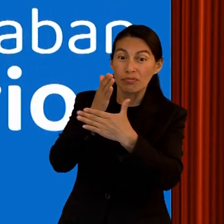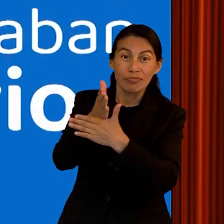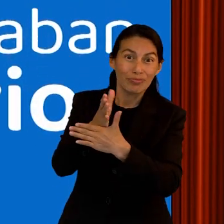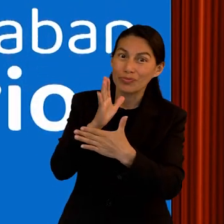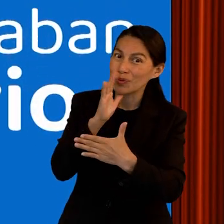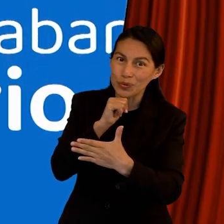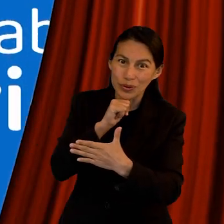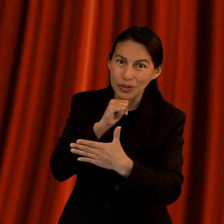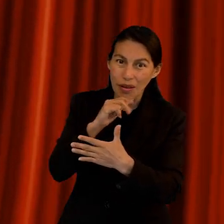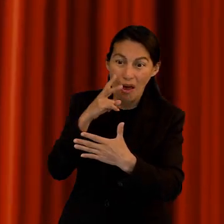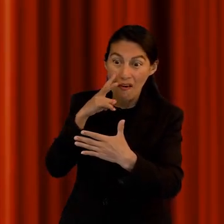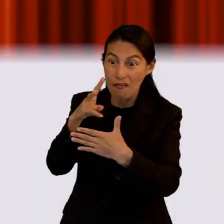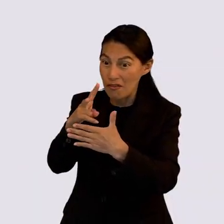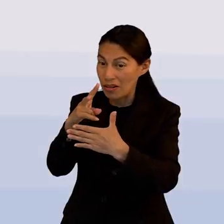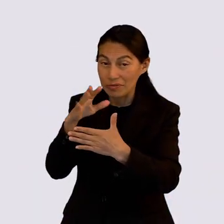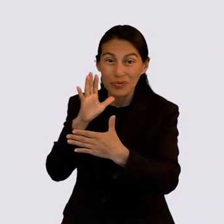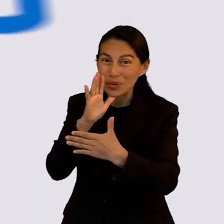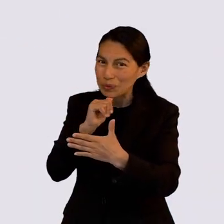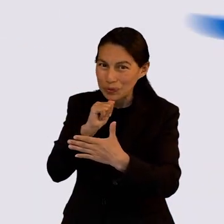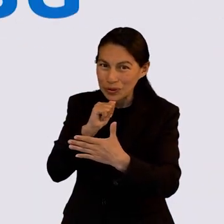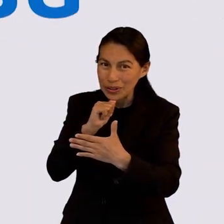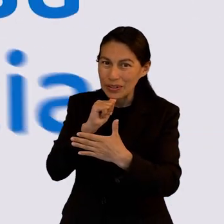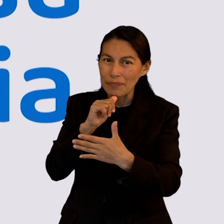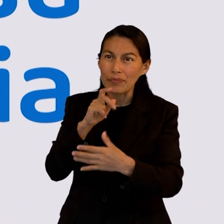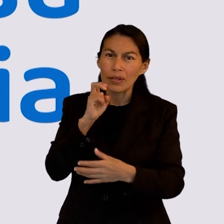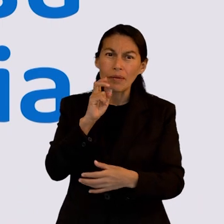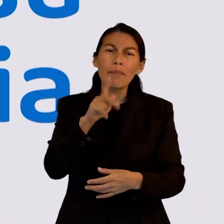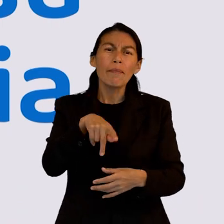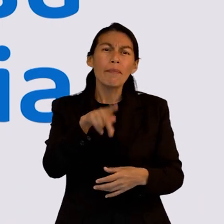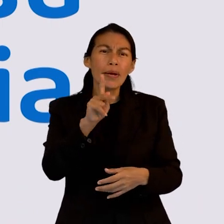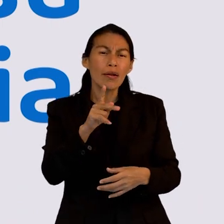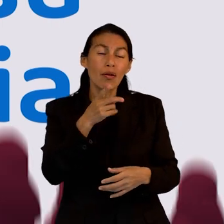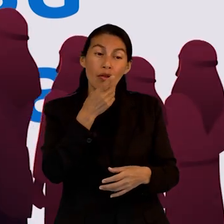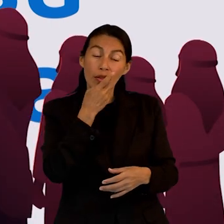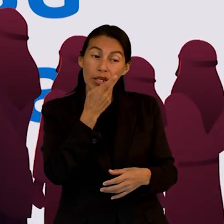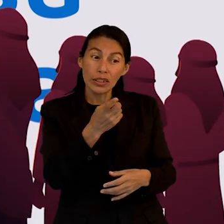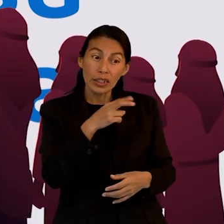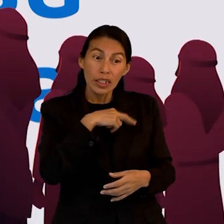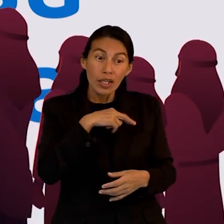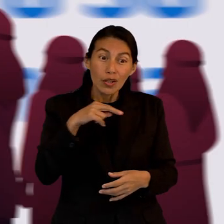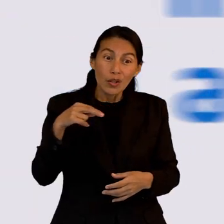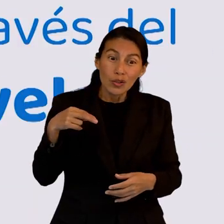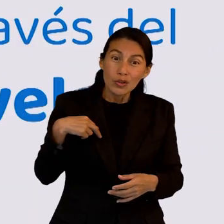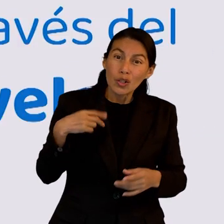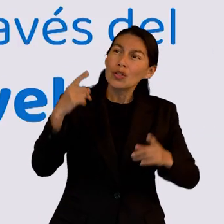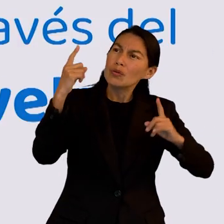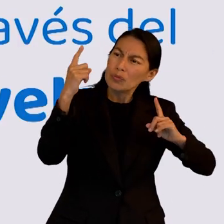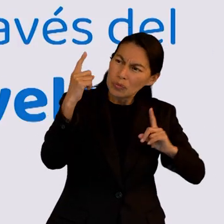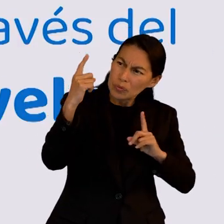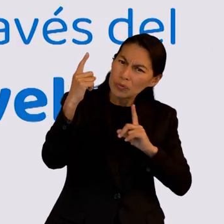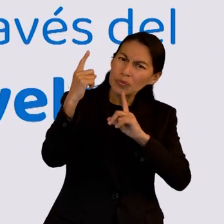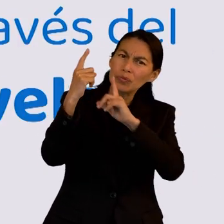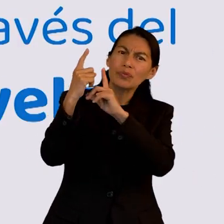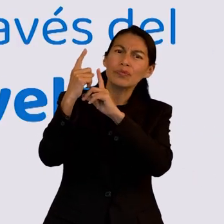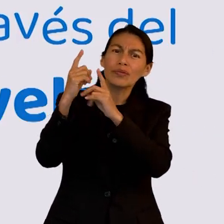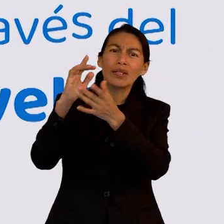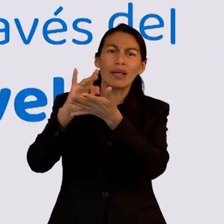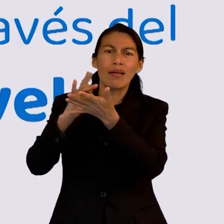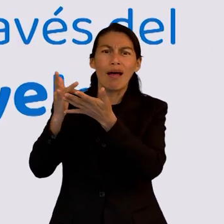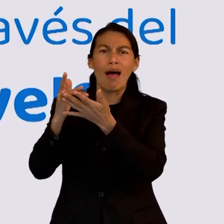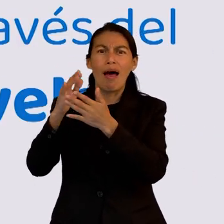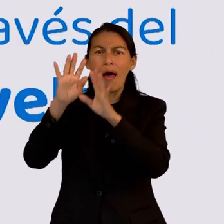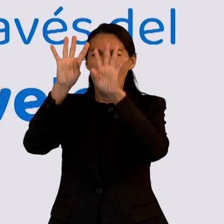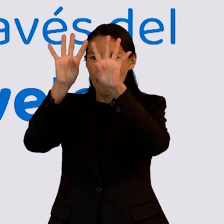administraban en el santuario hebreo se invitó a su audiencia e implícitamente a nosotros acercarnos al santuario a